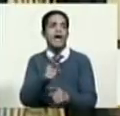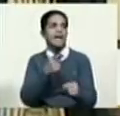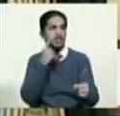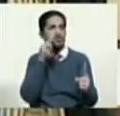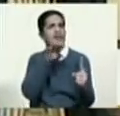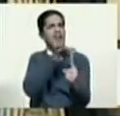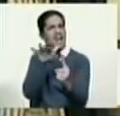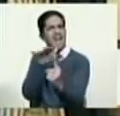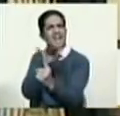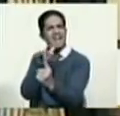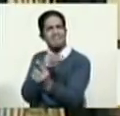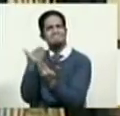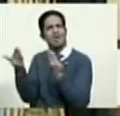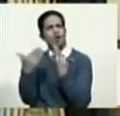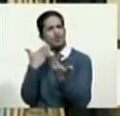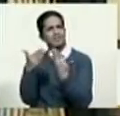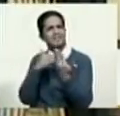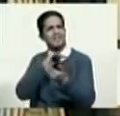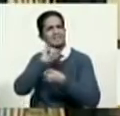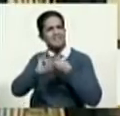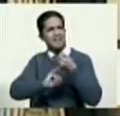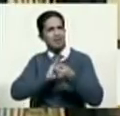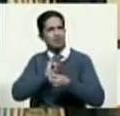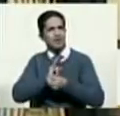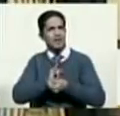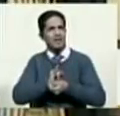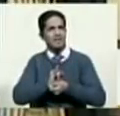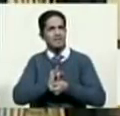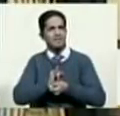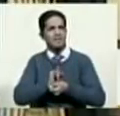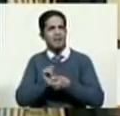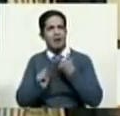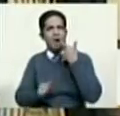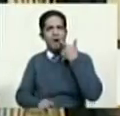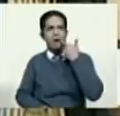las relaciones internacionales con Venezuela y se han ido a la extrema derecha.